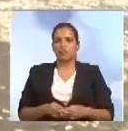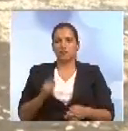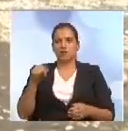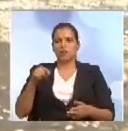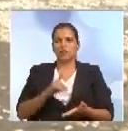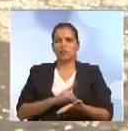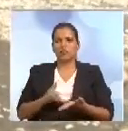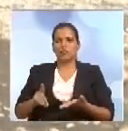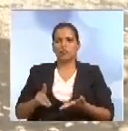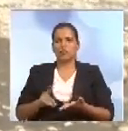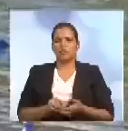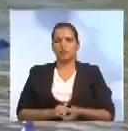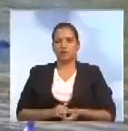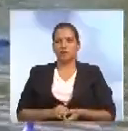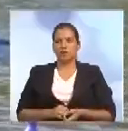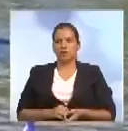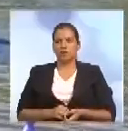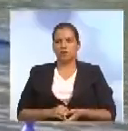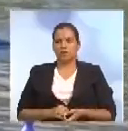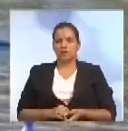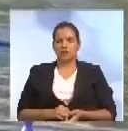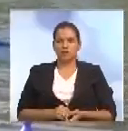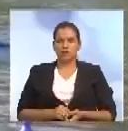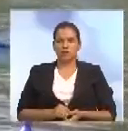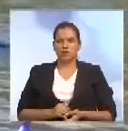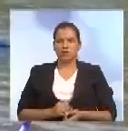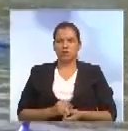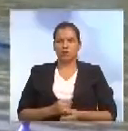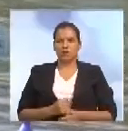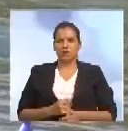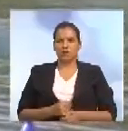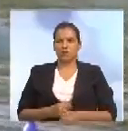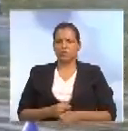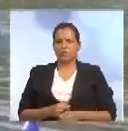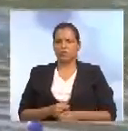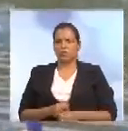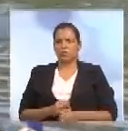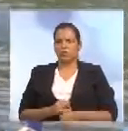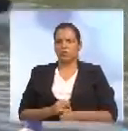esta semana. Con imágenes de Daniel Pérez, Andrea Chere, Telecosta.